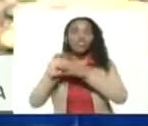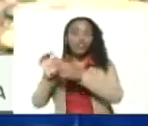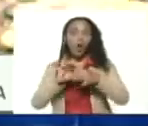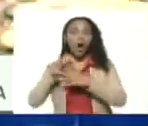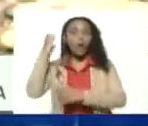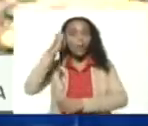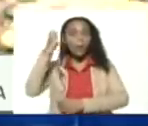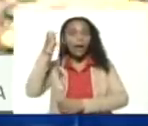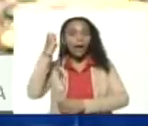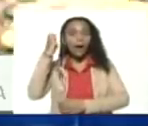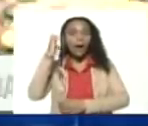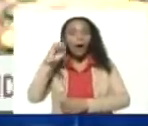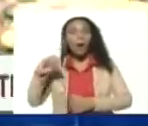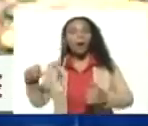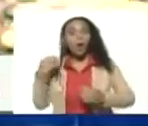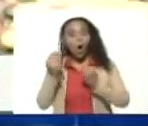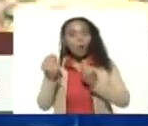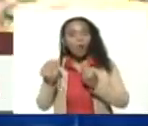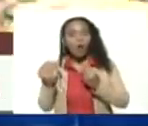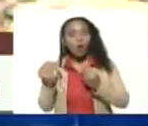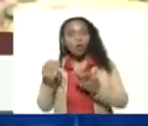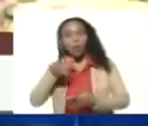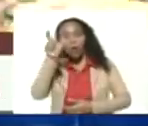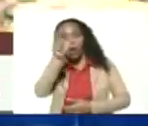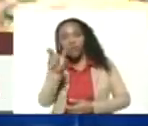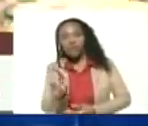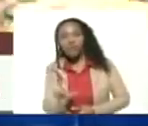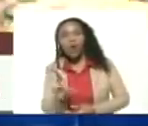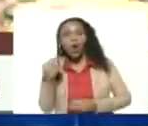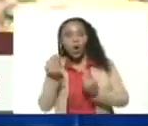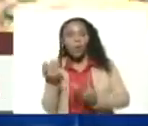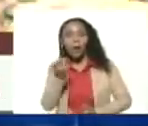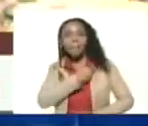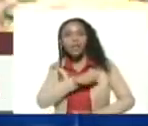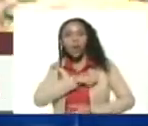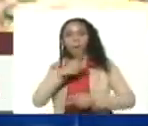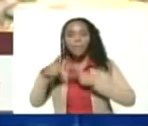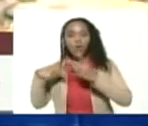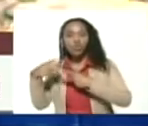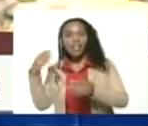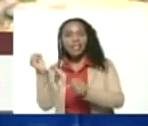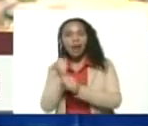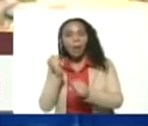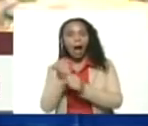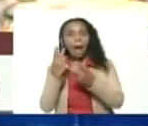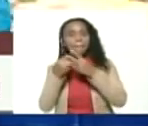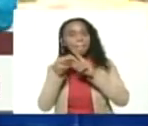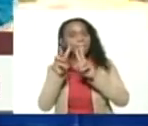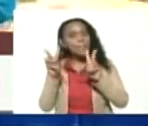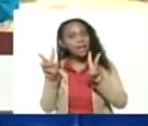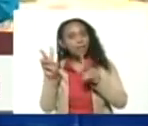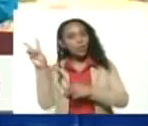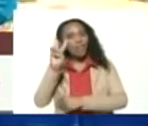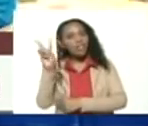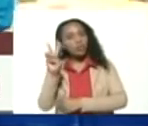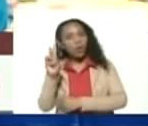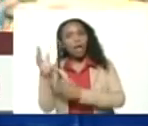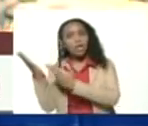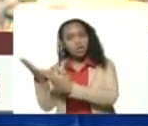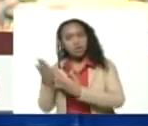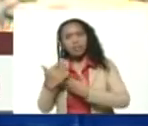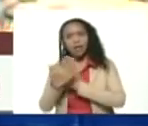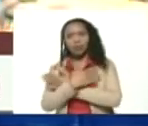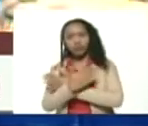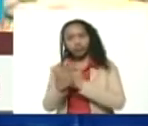comunidad italiana produce en paz, cómo la comunidad española produce y trabaja en paz en una Venezuela que los recibe con los